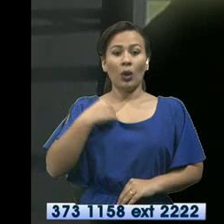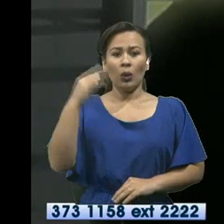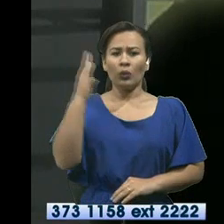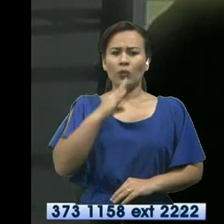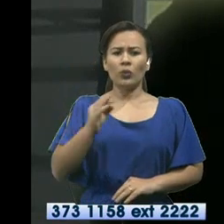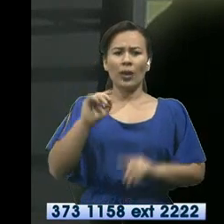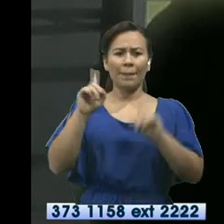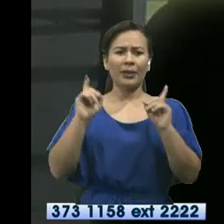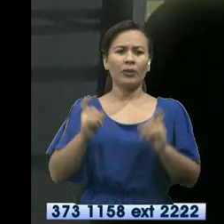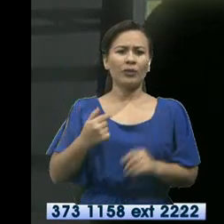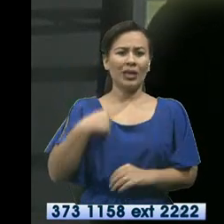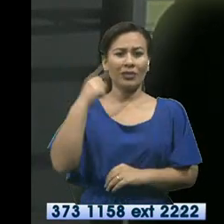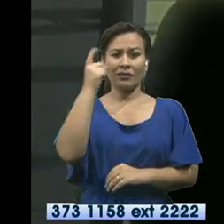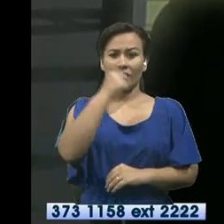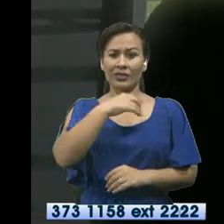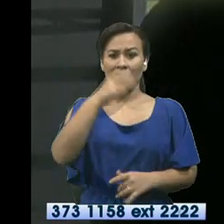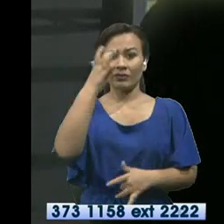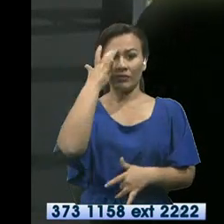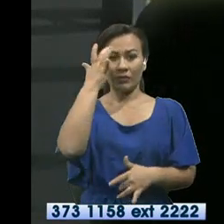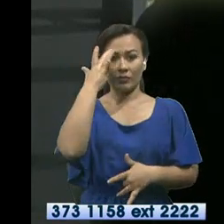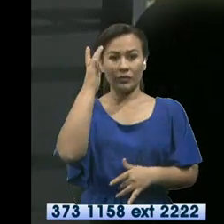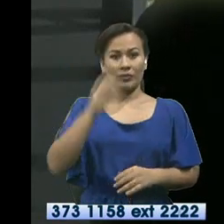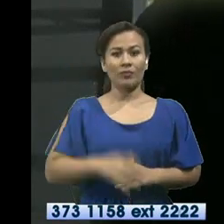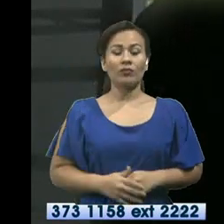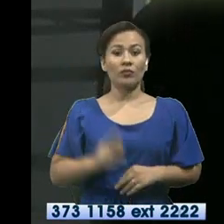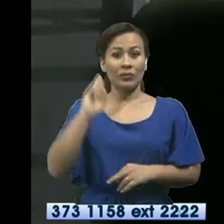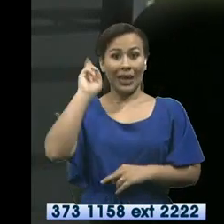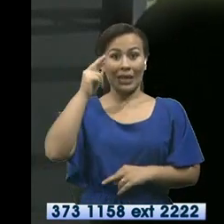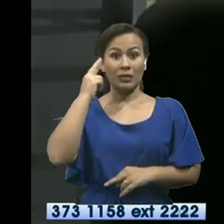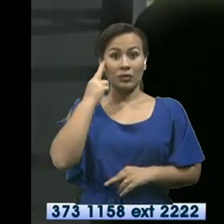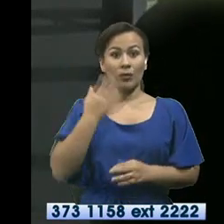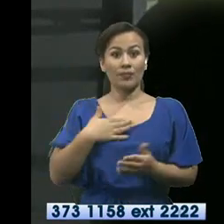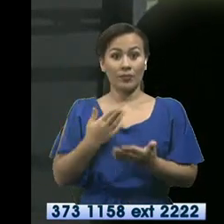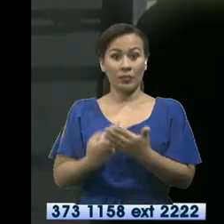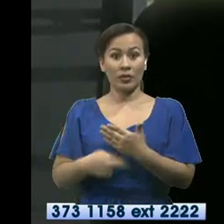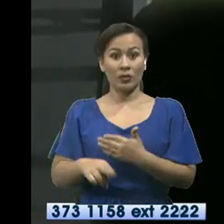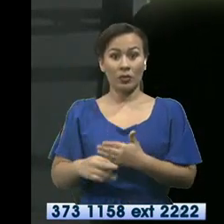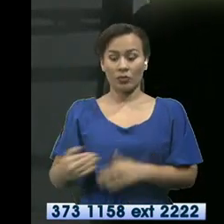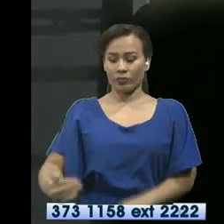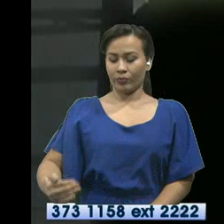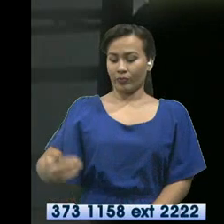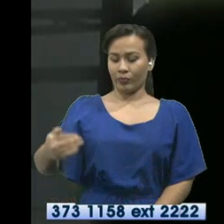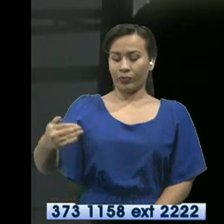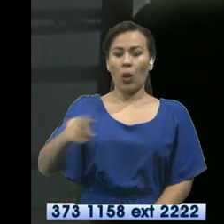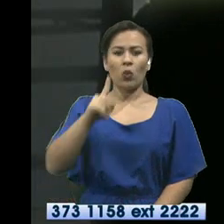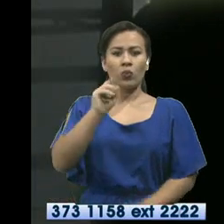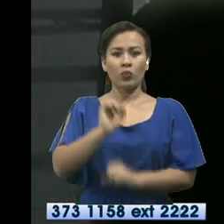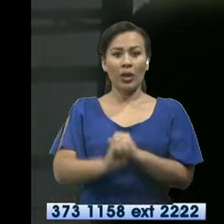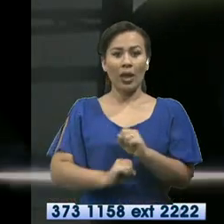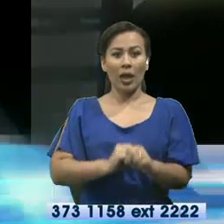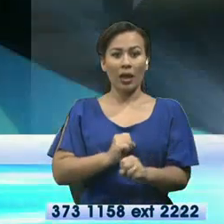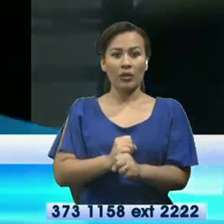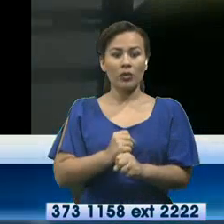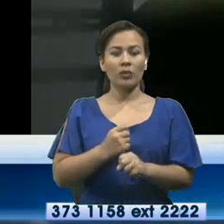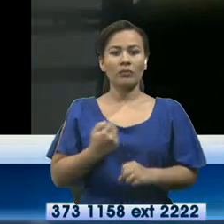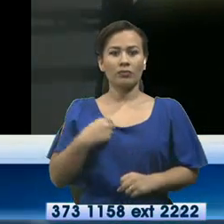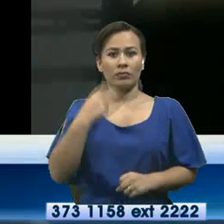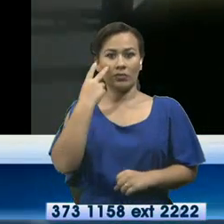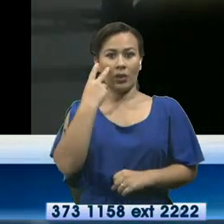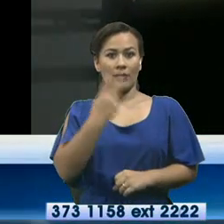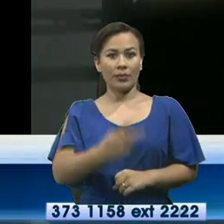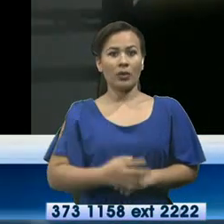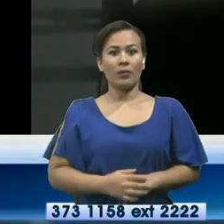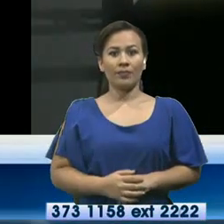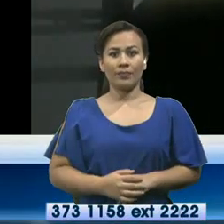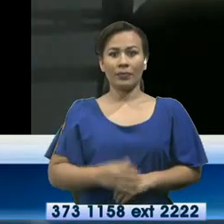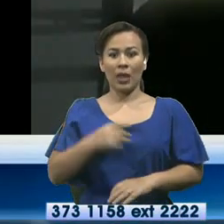que tuvo esa razón, que fue prácticamente ya el año y medio que él ya estuvo y me vio y se vio